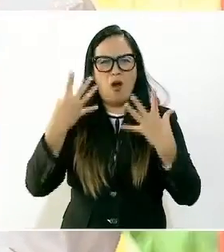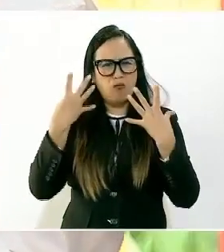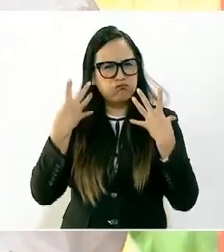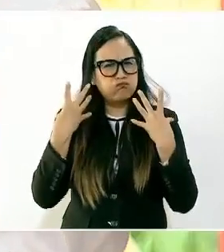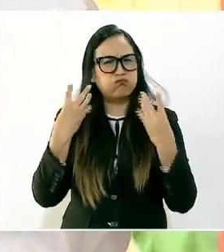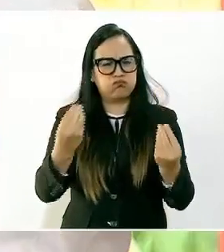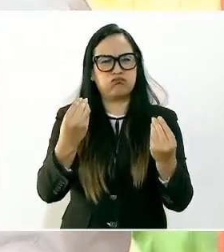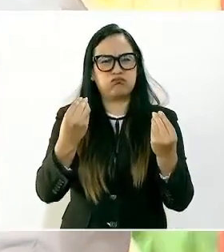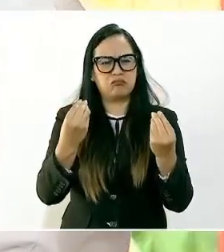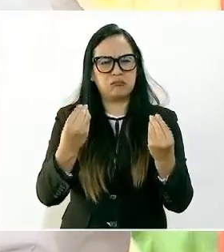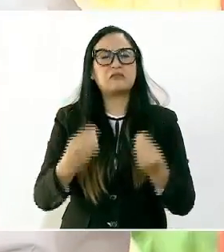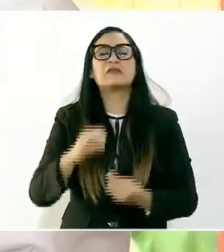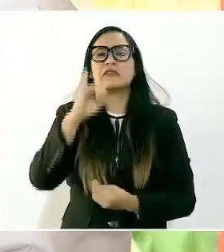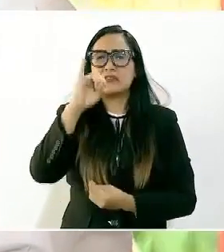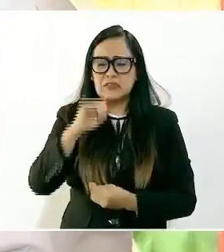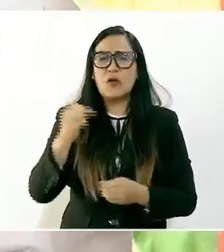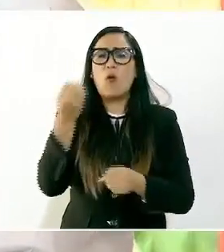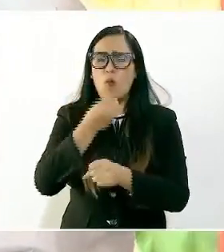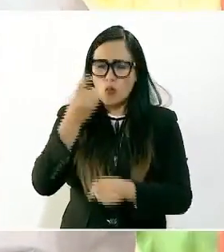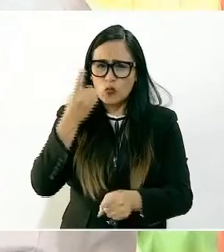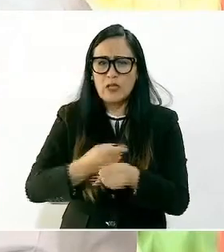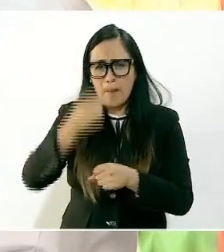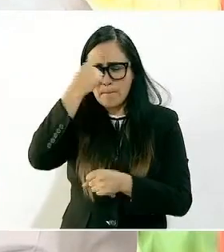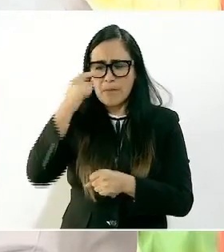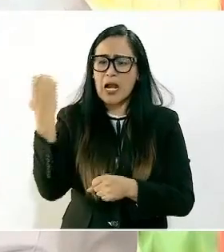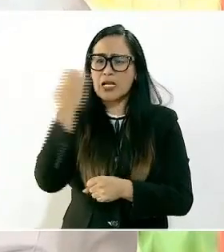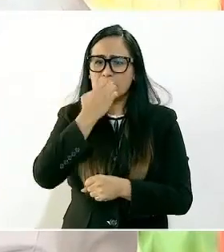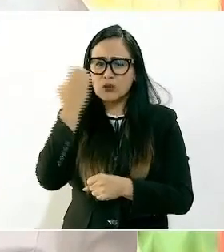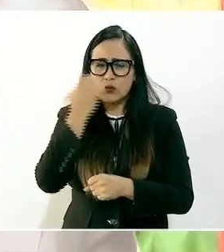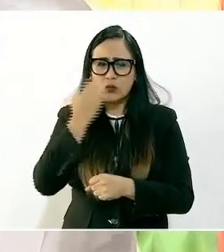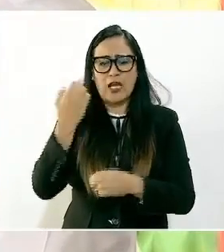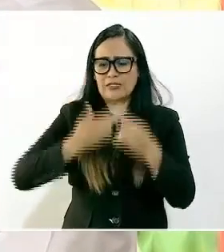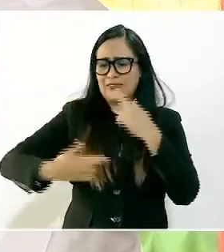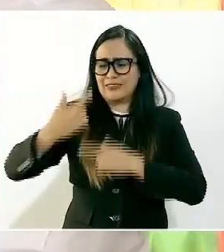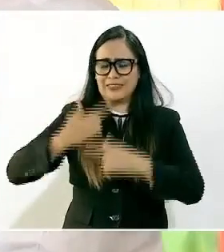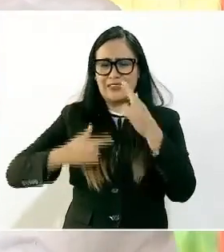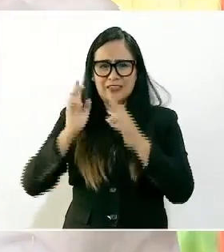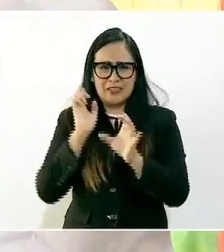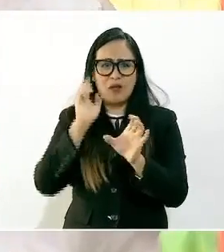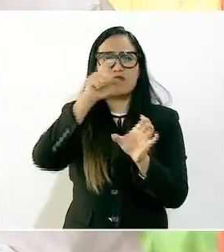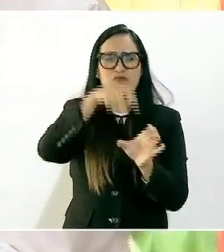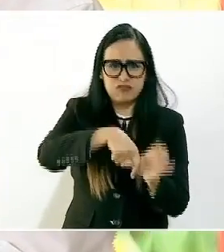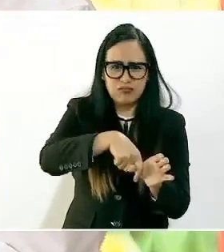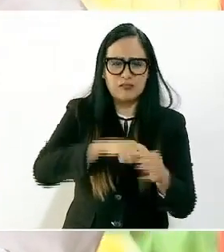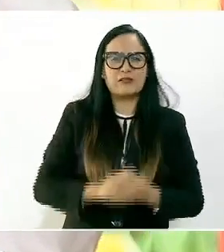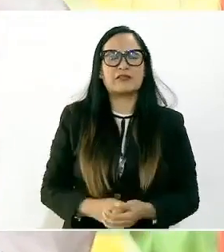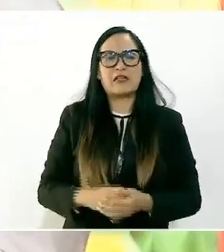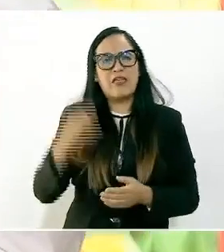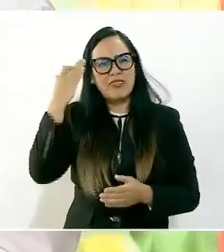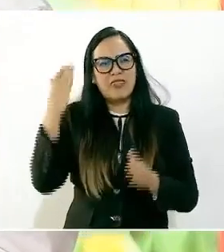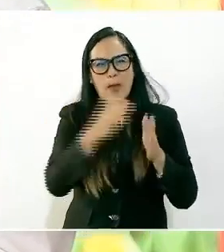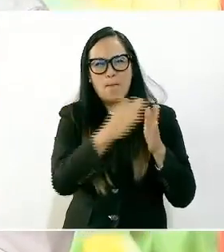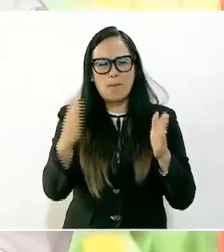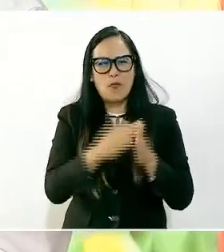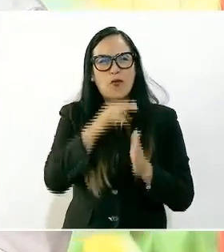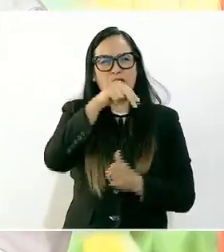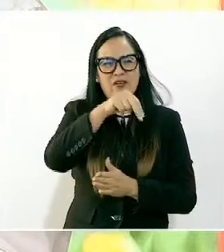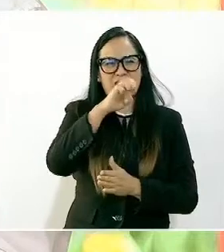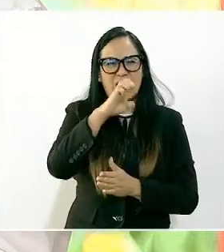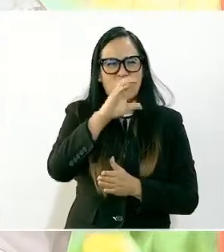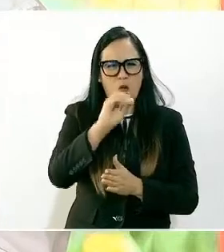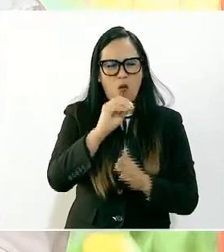que tienen oportunidad de estudiar y que durante el periodo neoliberal